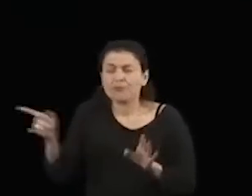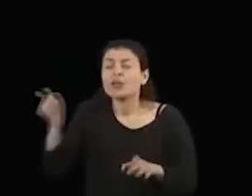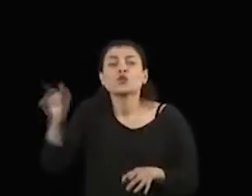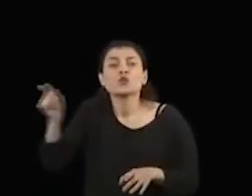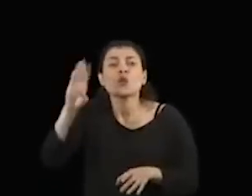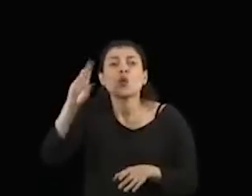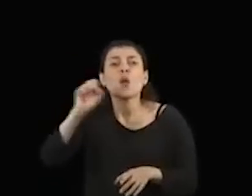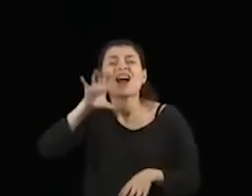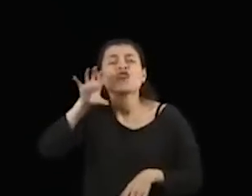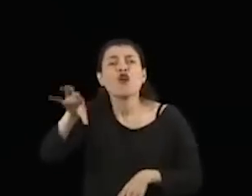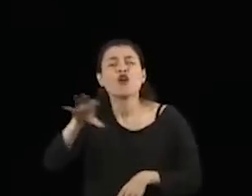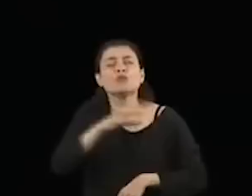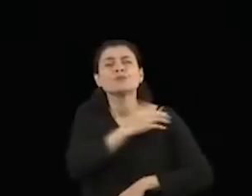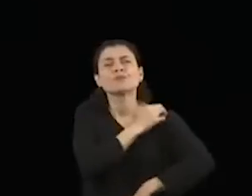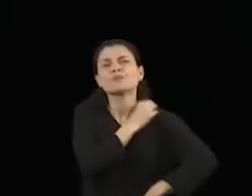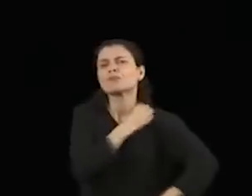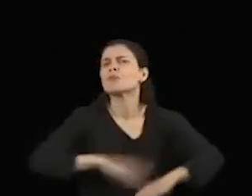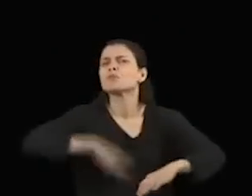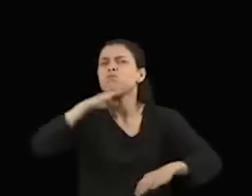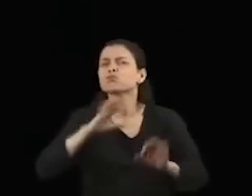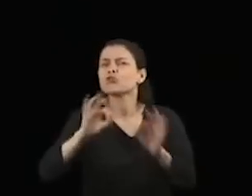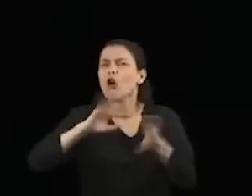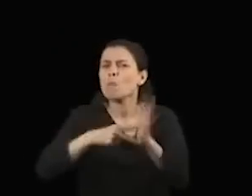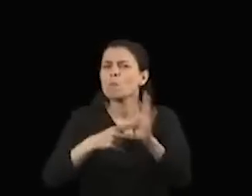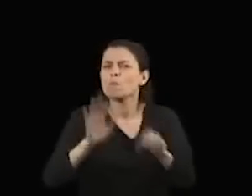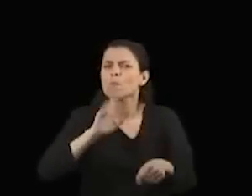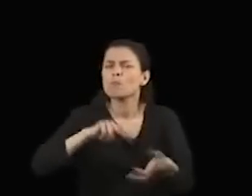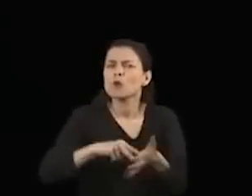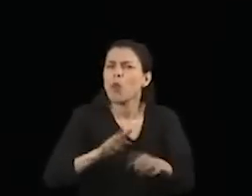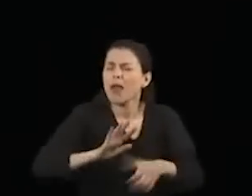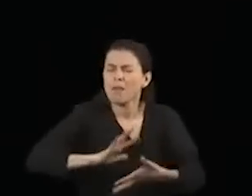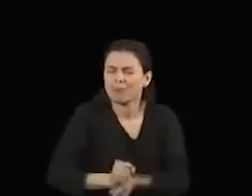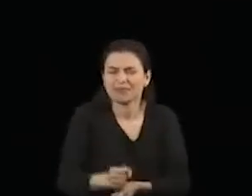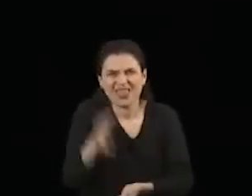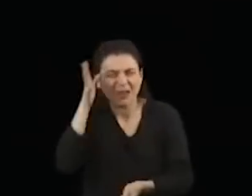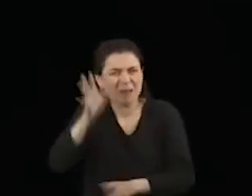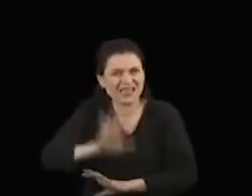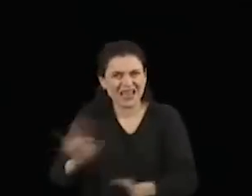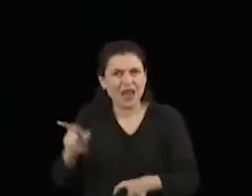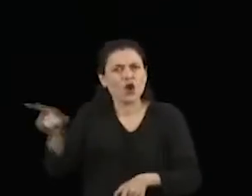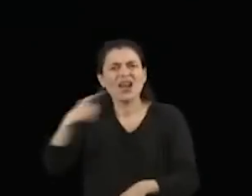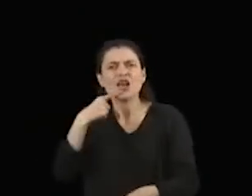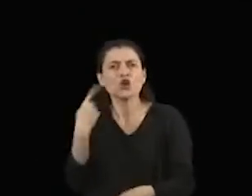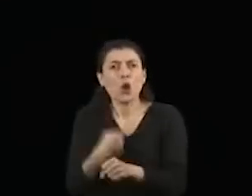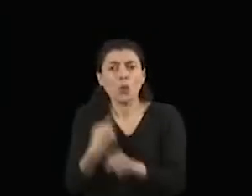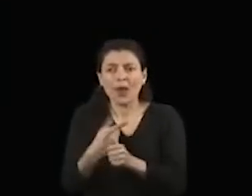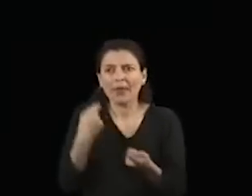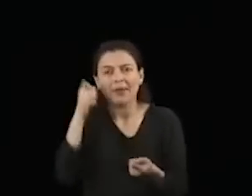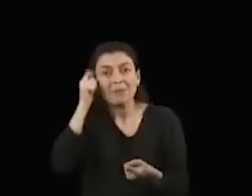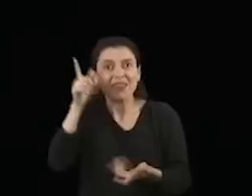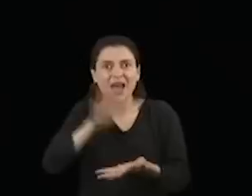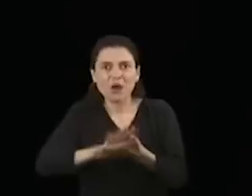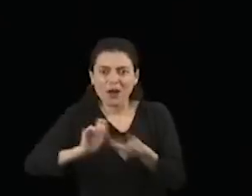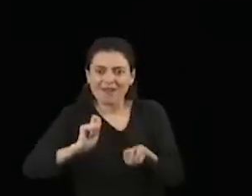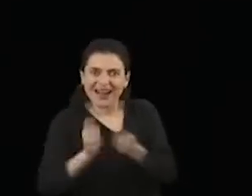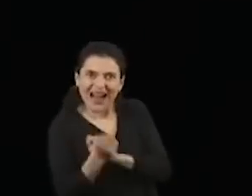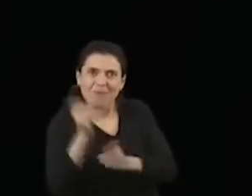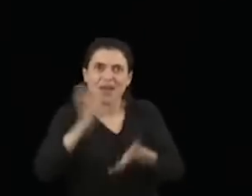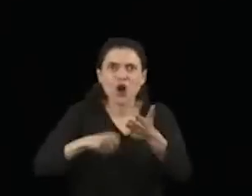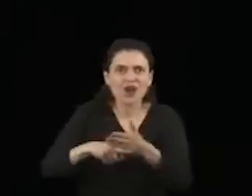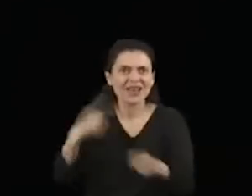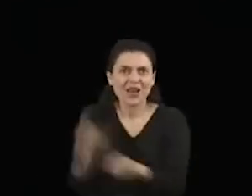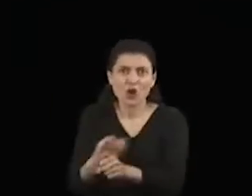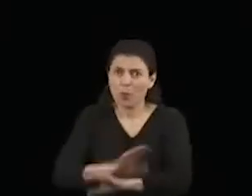saturado, con lo cual no tiene muchas posibilidades de hacer cosas porque necesita cumplir la posición de efectivo mínimo, con lo